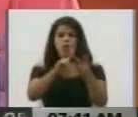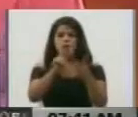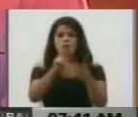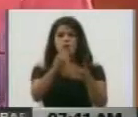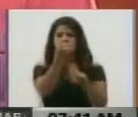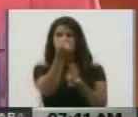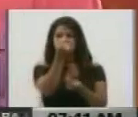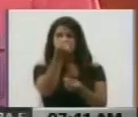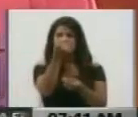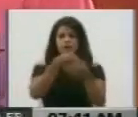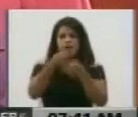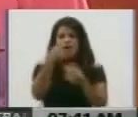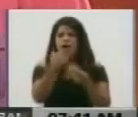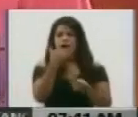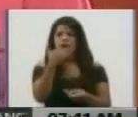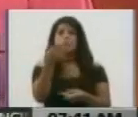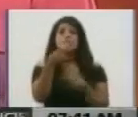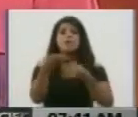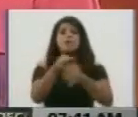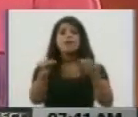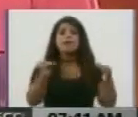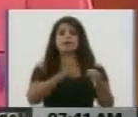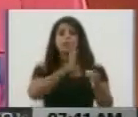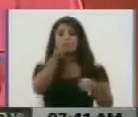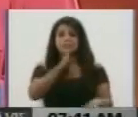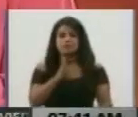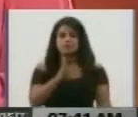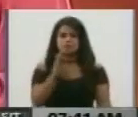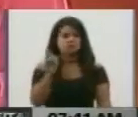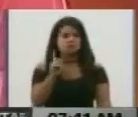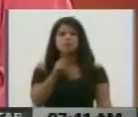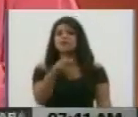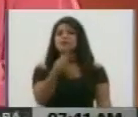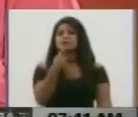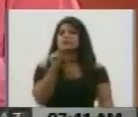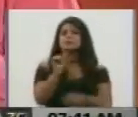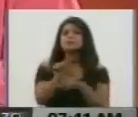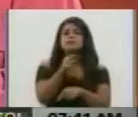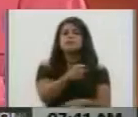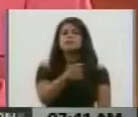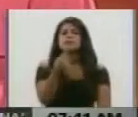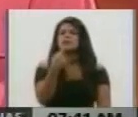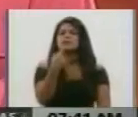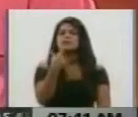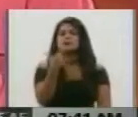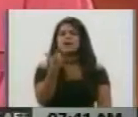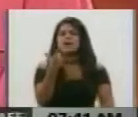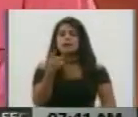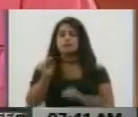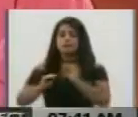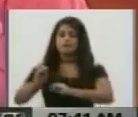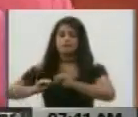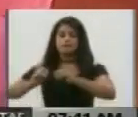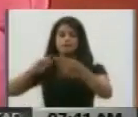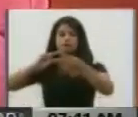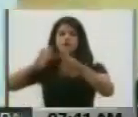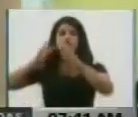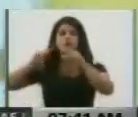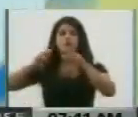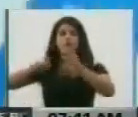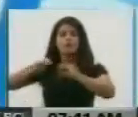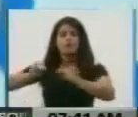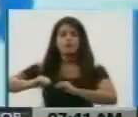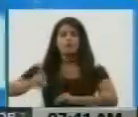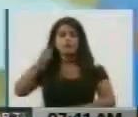la figura, la moneda, la divisa brasileña, sino de haber hecho lo que ellos llaman maquillaje fiscal, lo que llaman las pedaladas